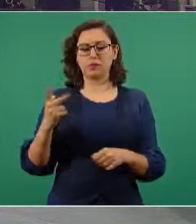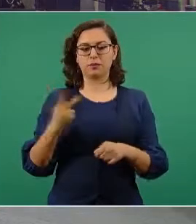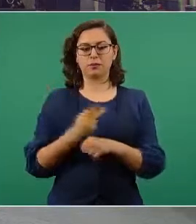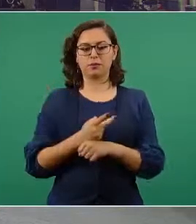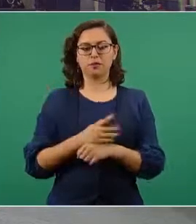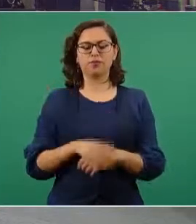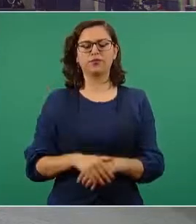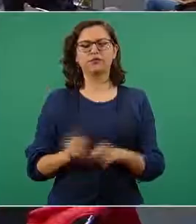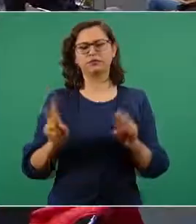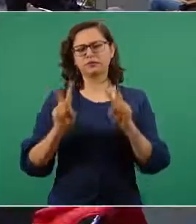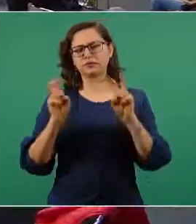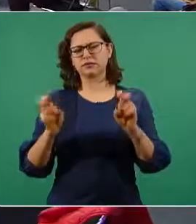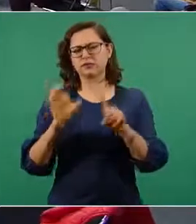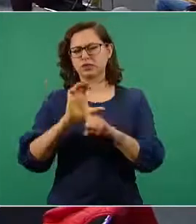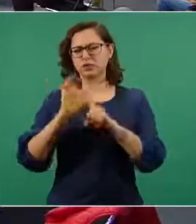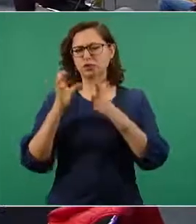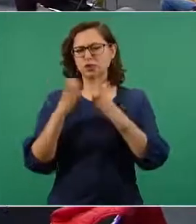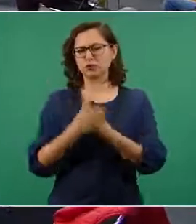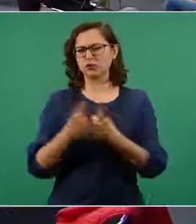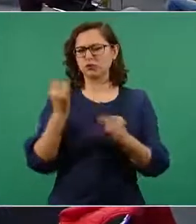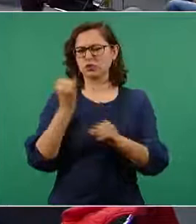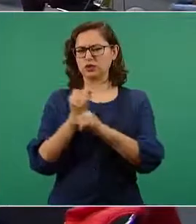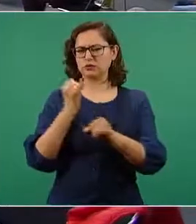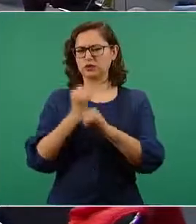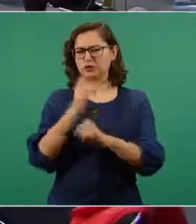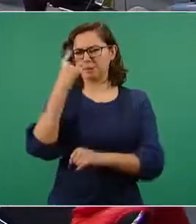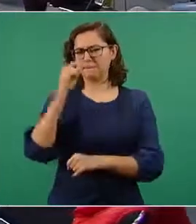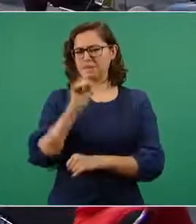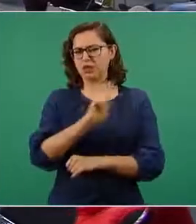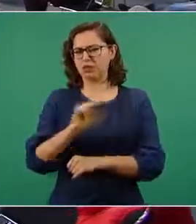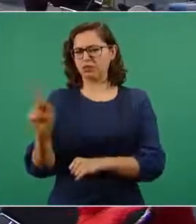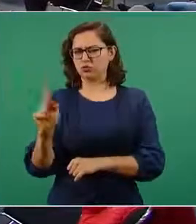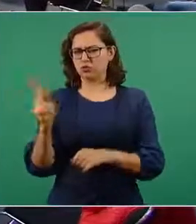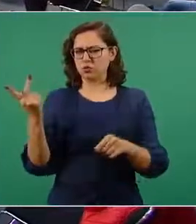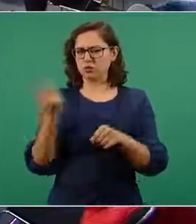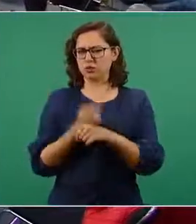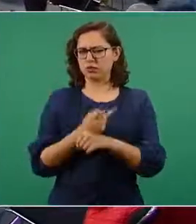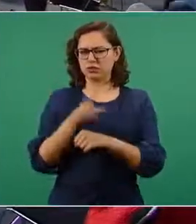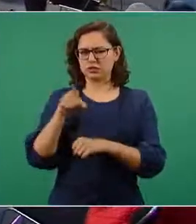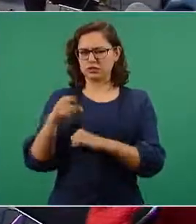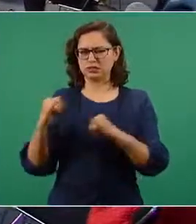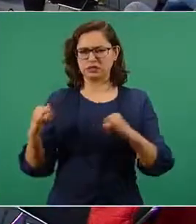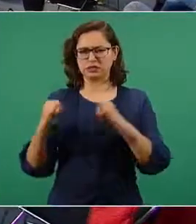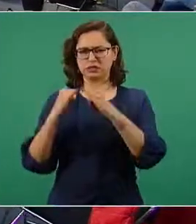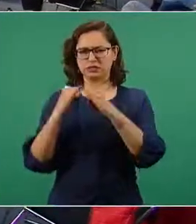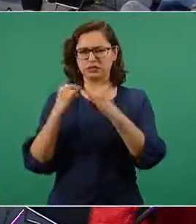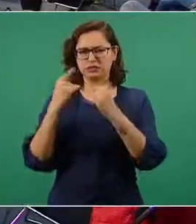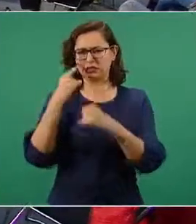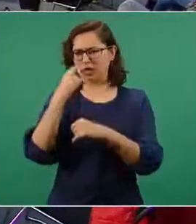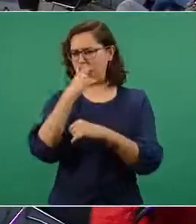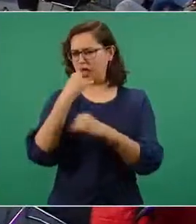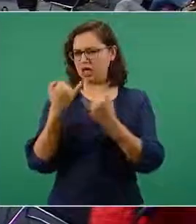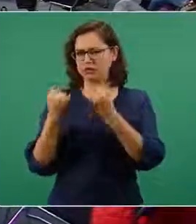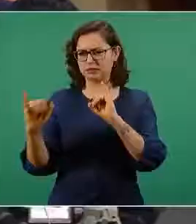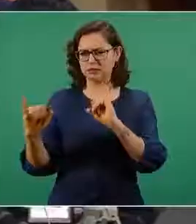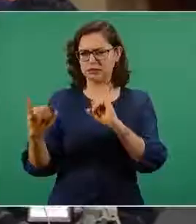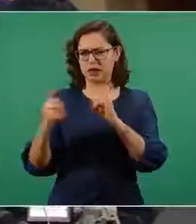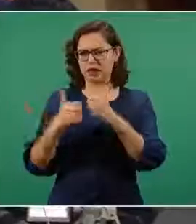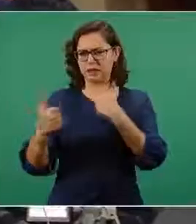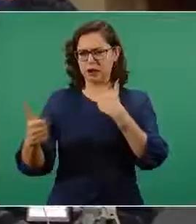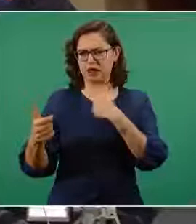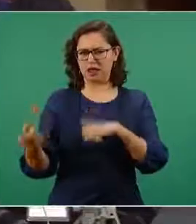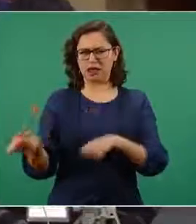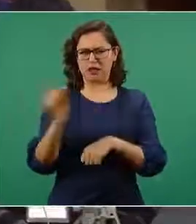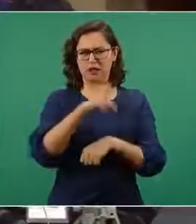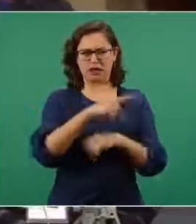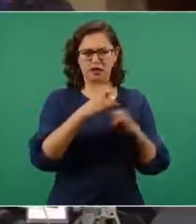para todos, ¿cuál sería la diferencia entre esta autonomía de este organismo y los organismos autónomos que